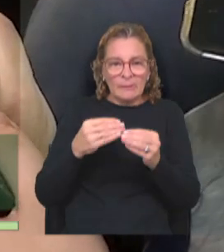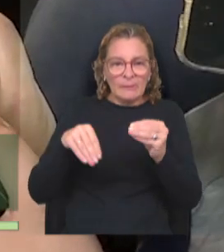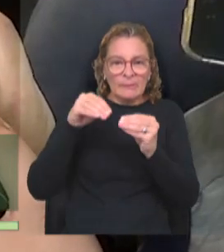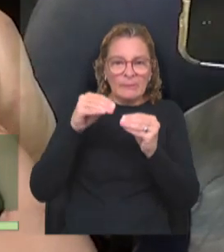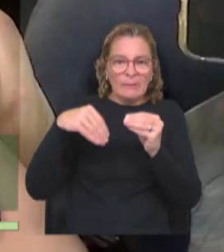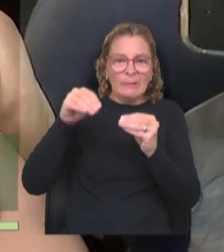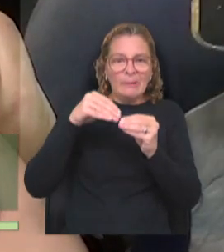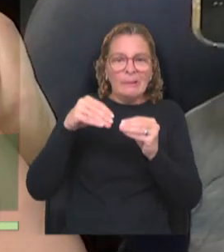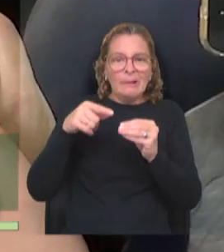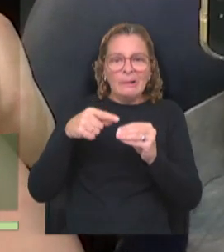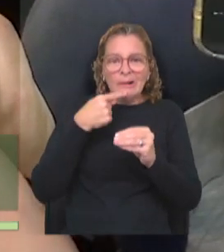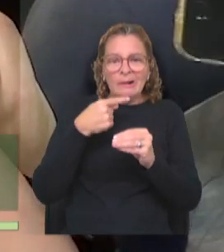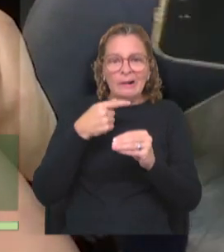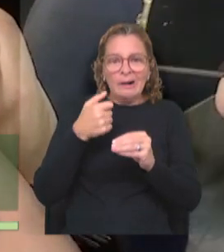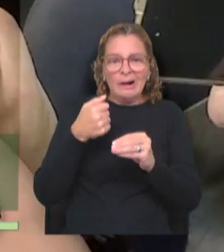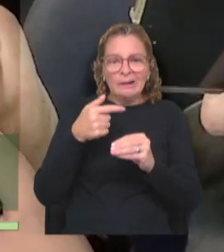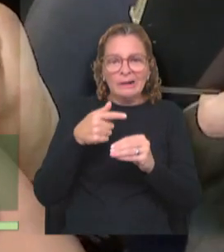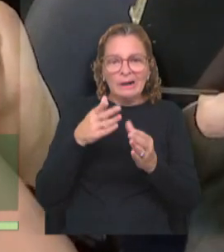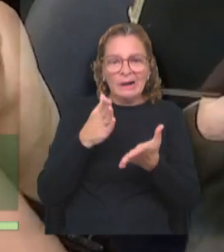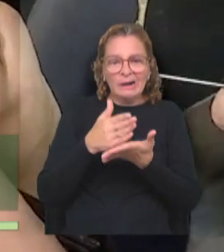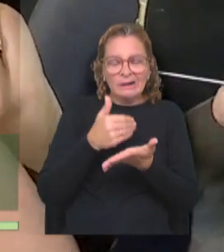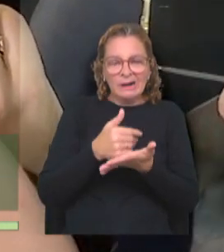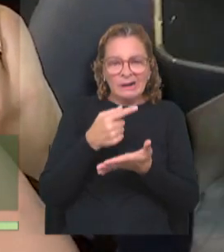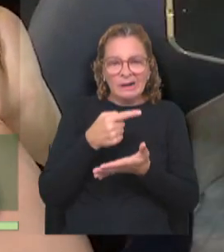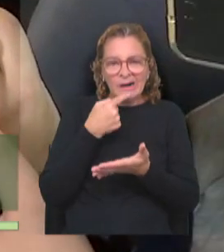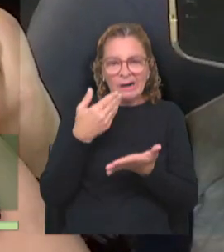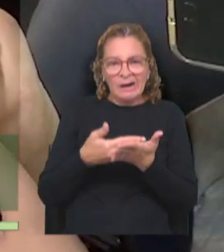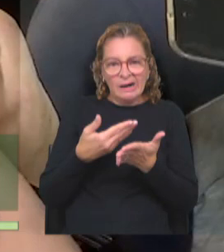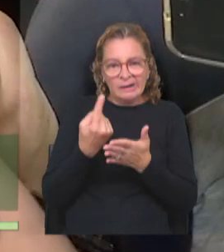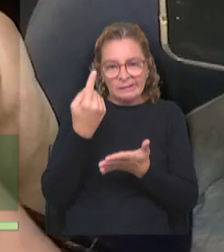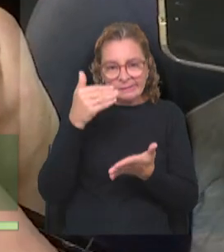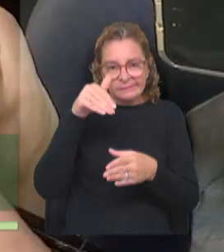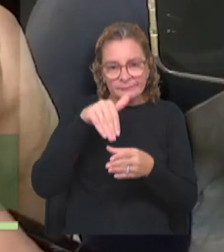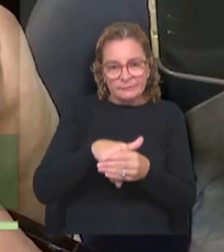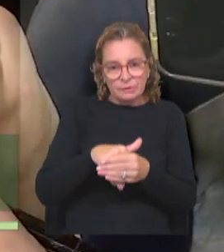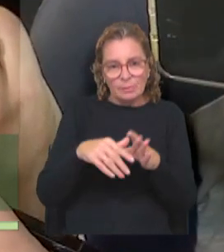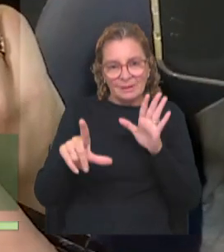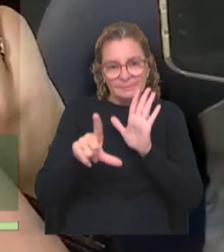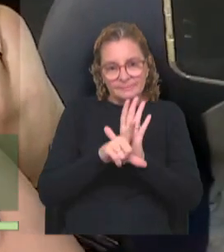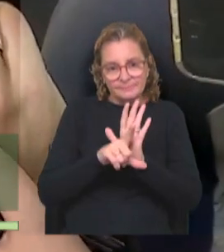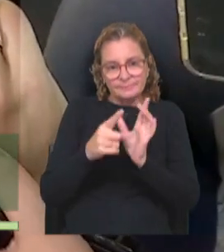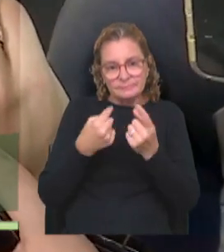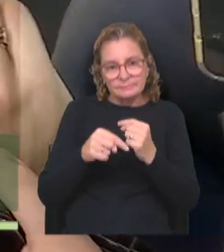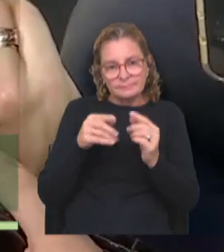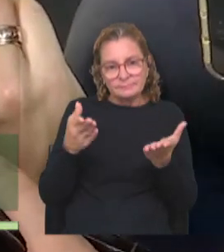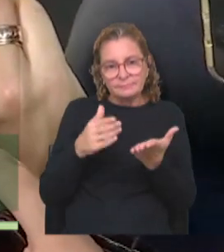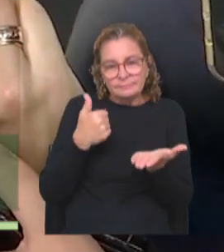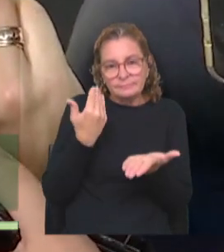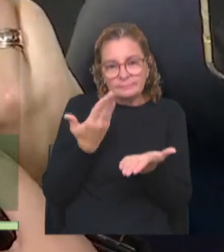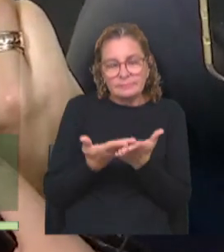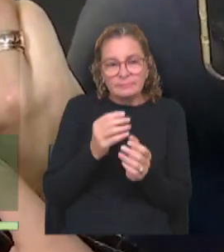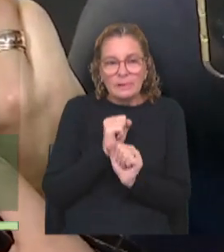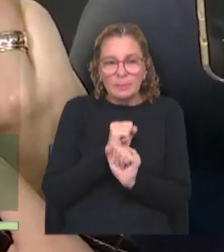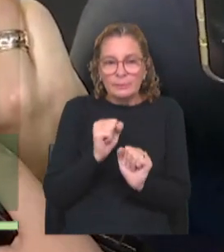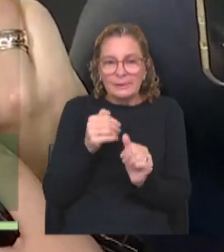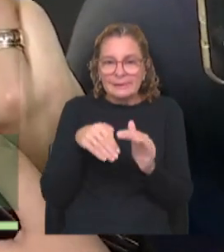toca la llamada autonomía departamental, bueno, faltó un voto para sacarlo como ley. Y ahora está planteada la